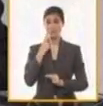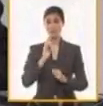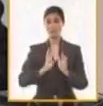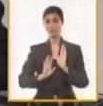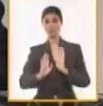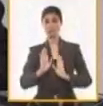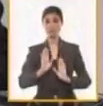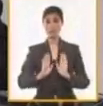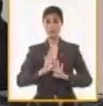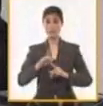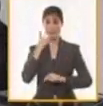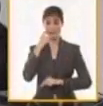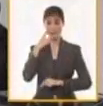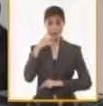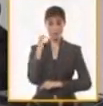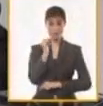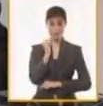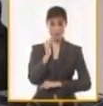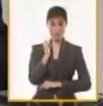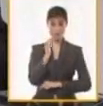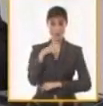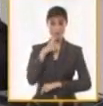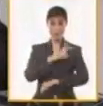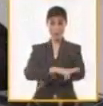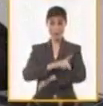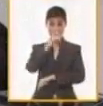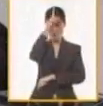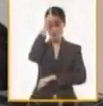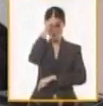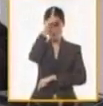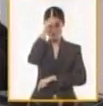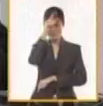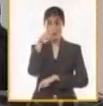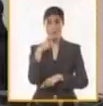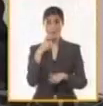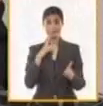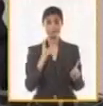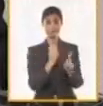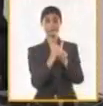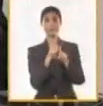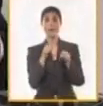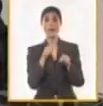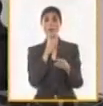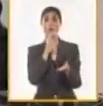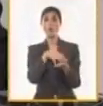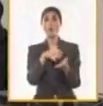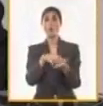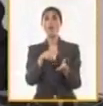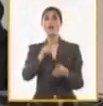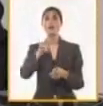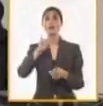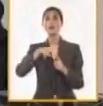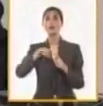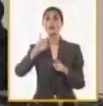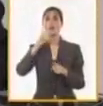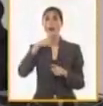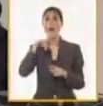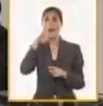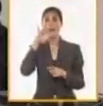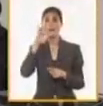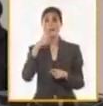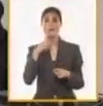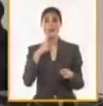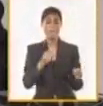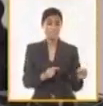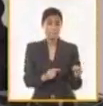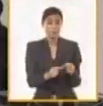que acabamos de escuchar de lo que está haciendo con Lituania, que tiene fronteras directas también con la